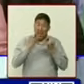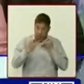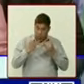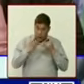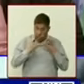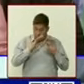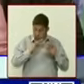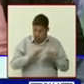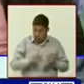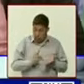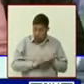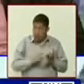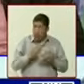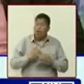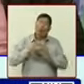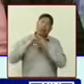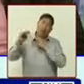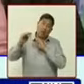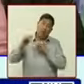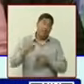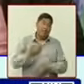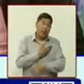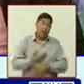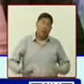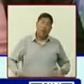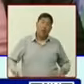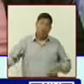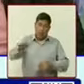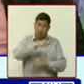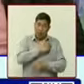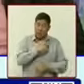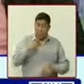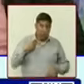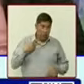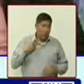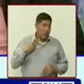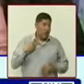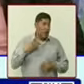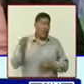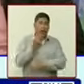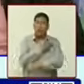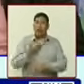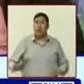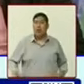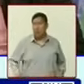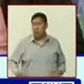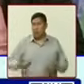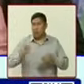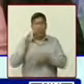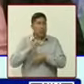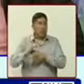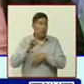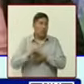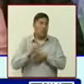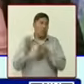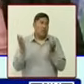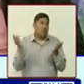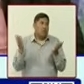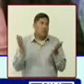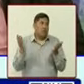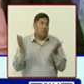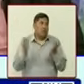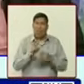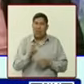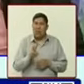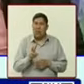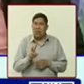al presidente Nato de la asamblea, para posteriormente seguramente el presidente Nato convocará entre el transcurso